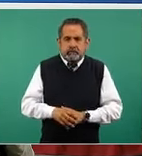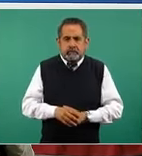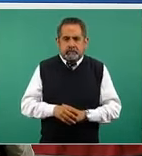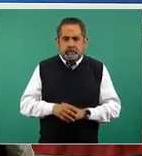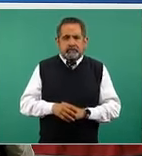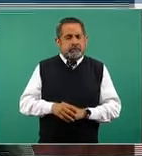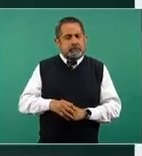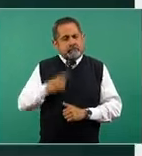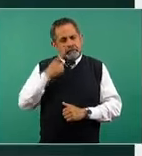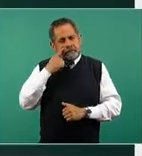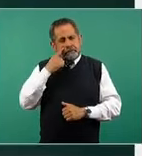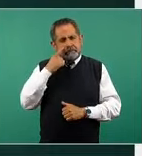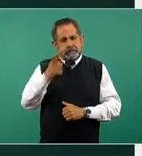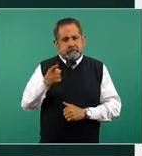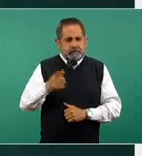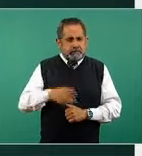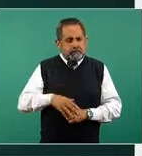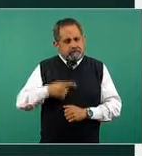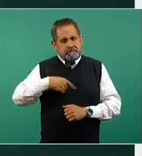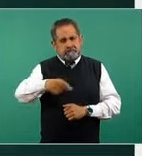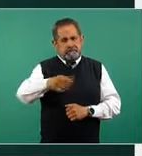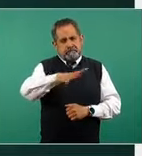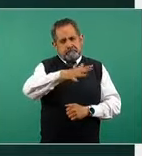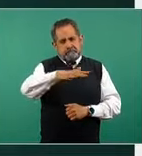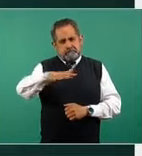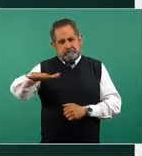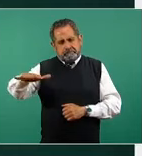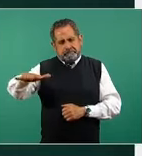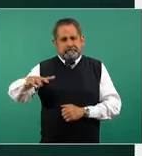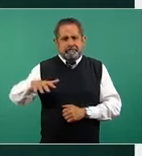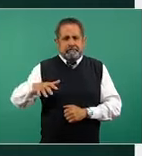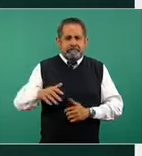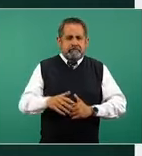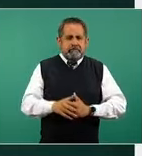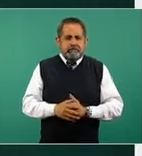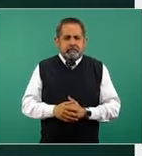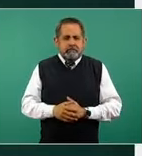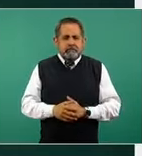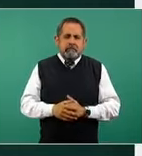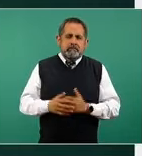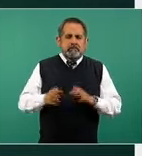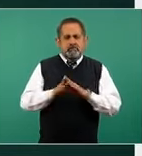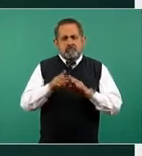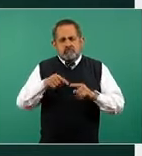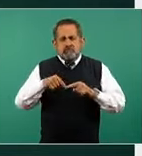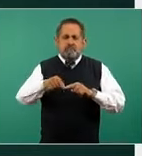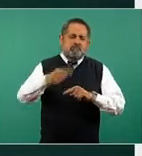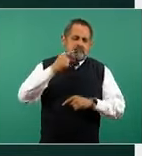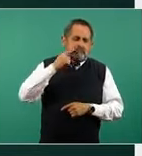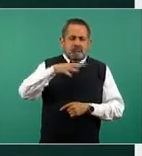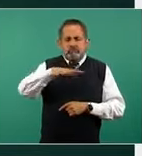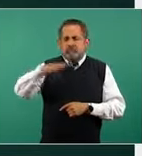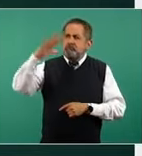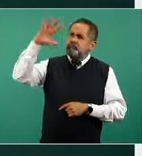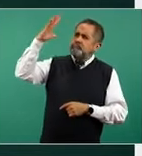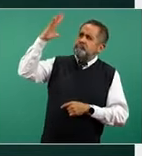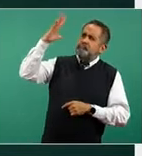que vamos a la playa, cuando vamos obviamente a querer disfrutar un poco del sol, un poco del mar,